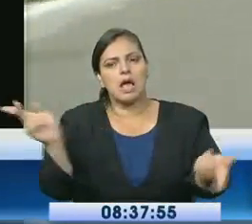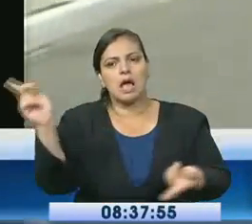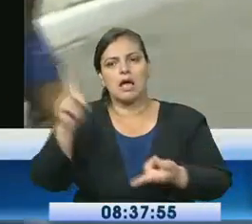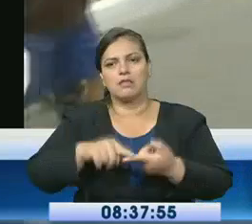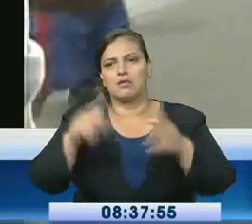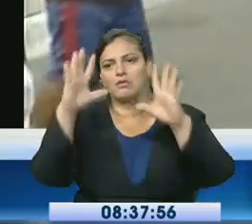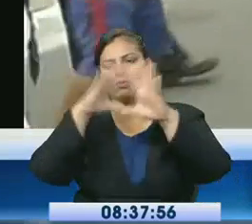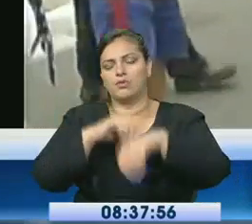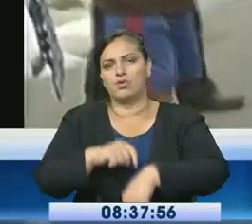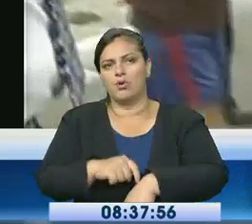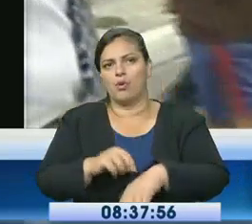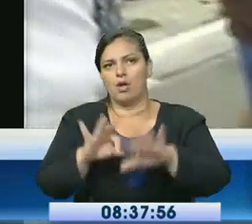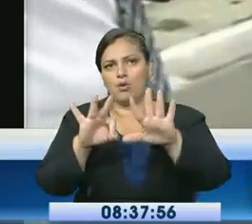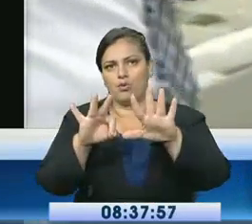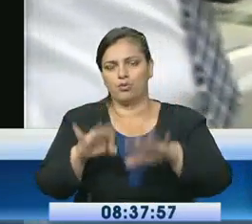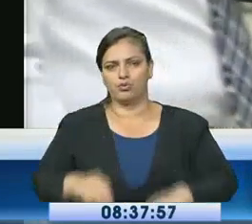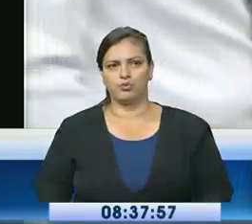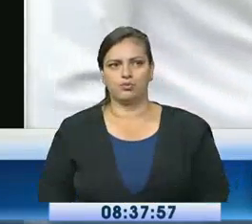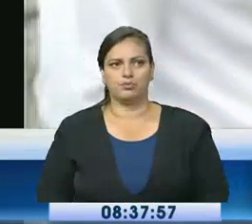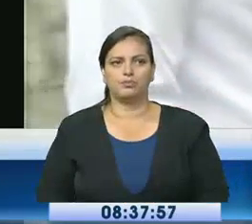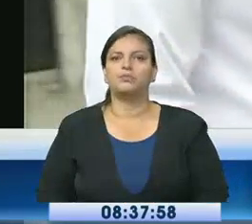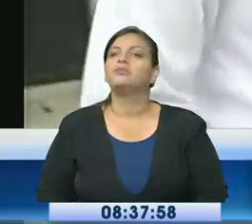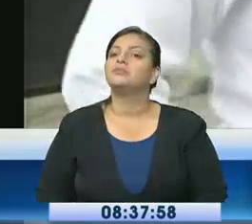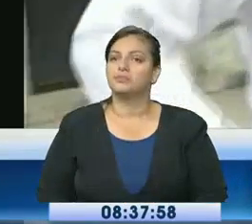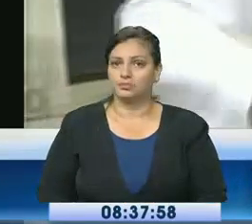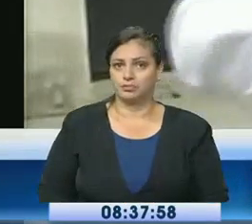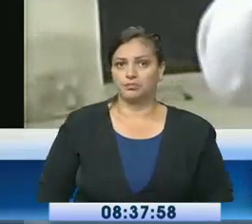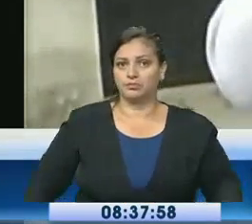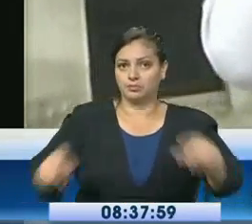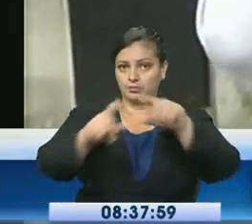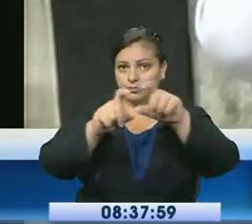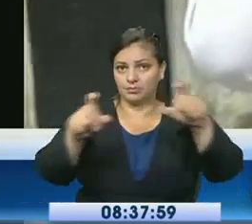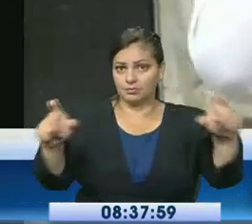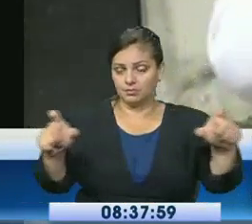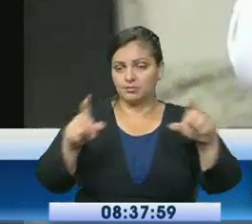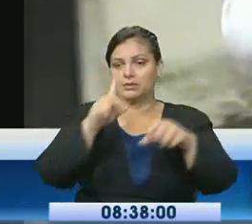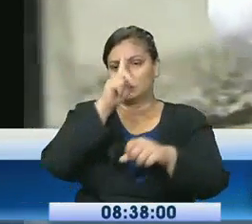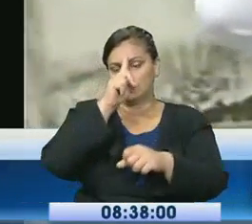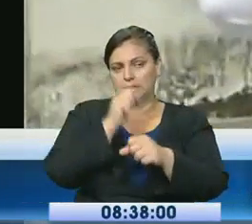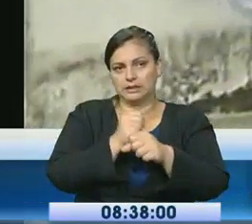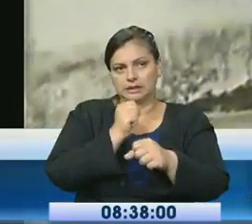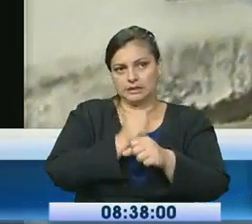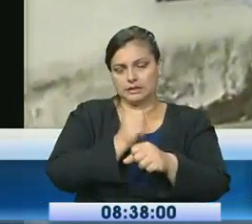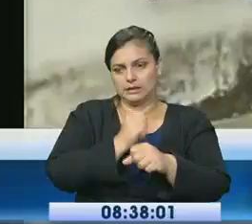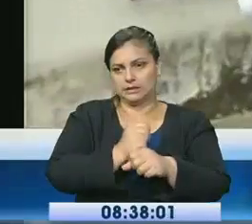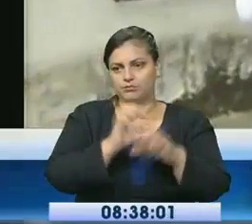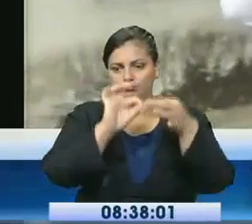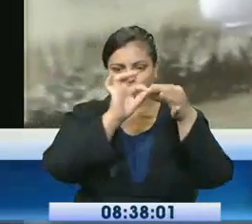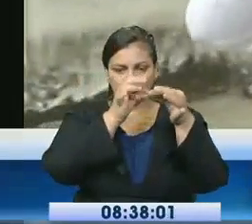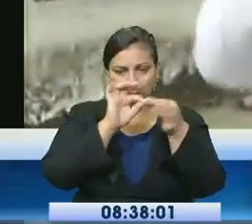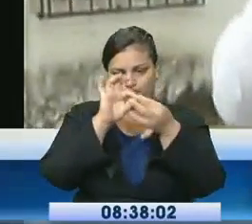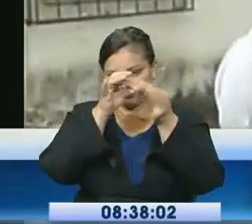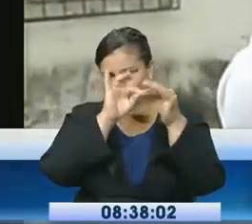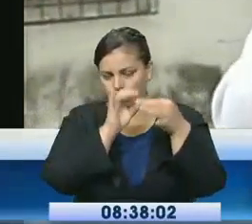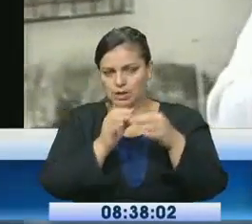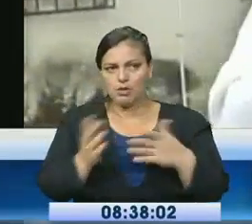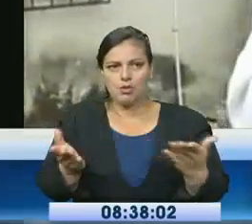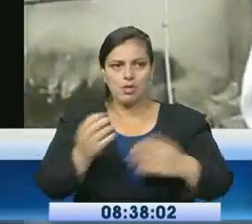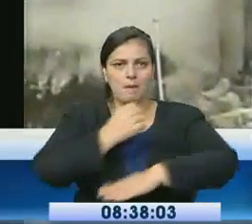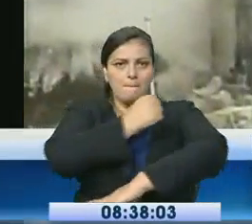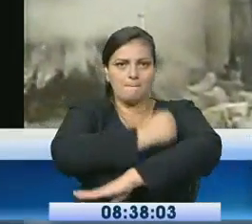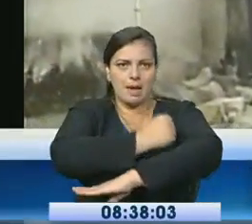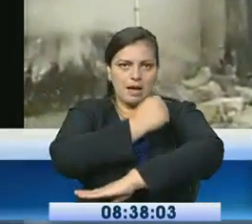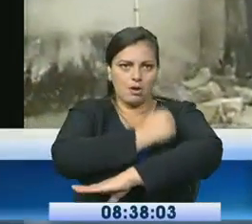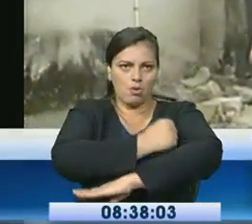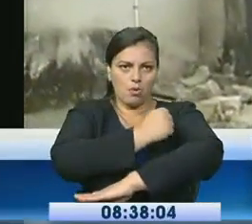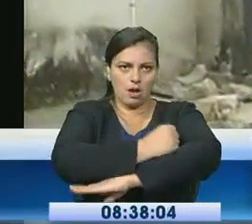realiza TransElectric en la planta o subestación de Pascuales, pero ahí